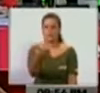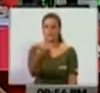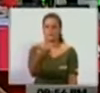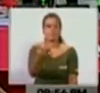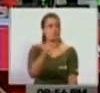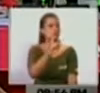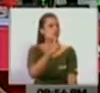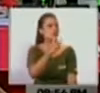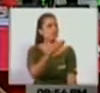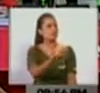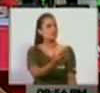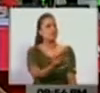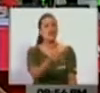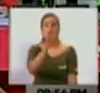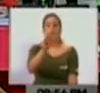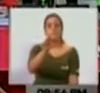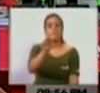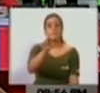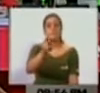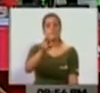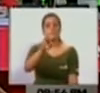Jatar, Braulio Jatar.